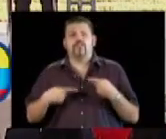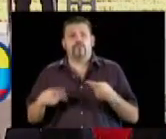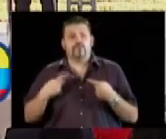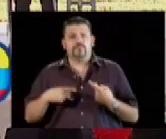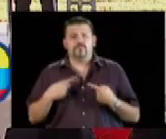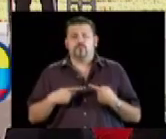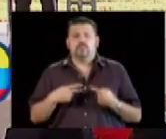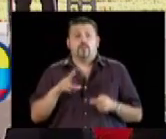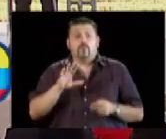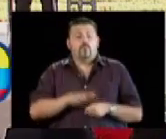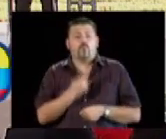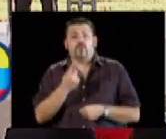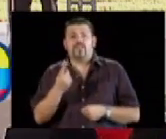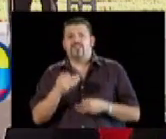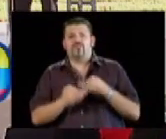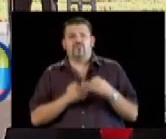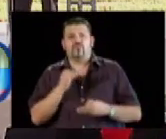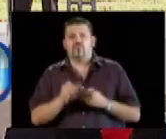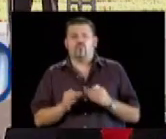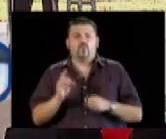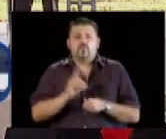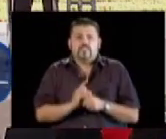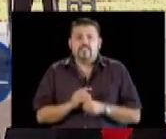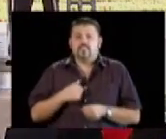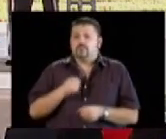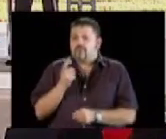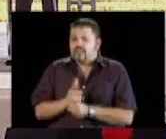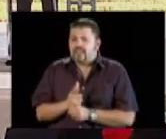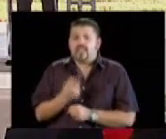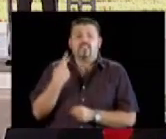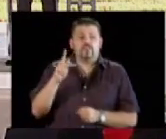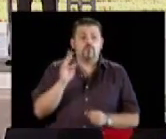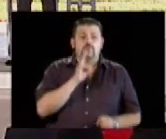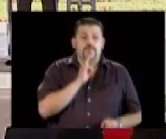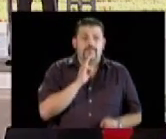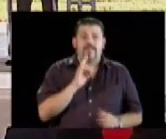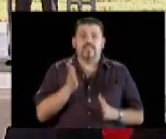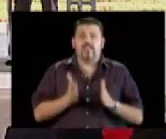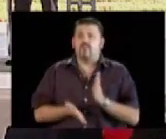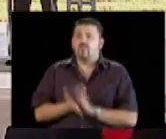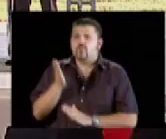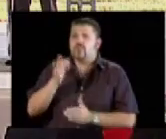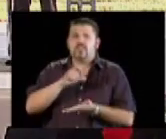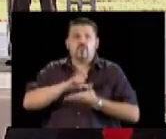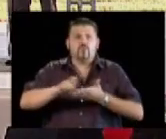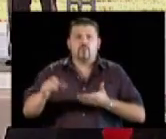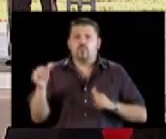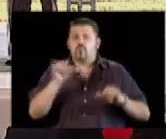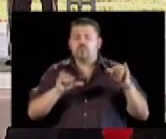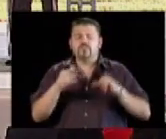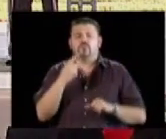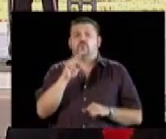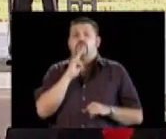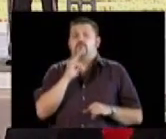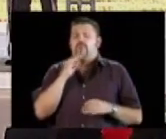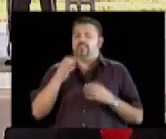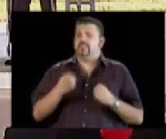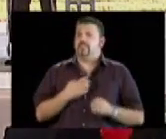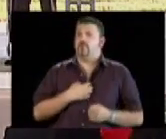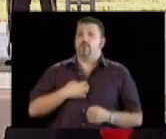porque todos los días... Ayer yo me enteré que su mamá ya fue ella sola a comprar producto y está encantada con los productos que está